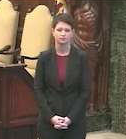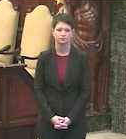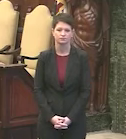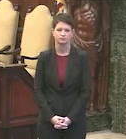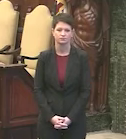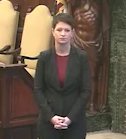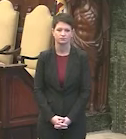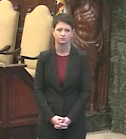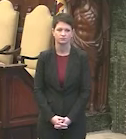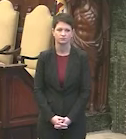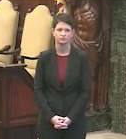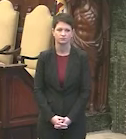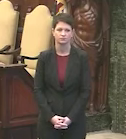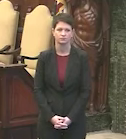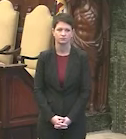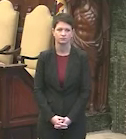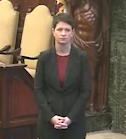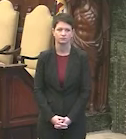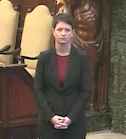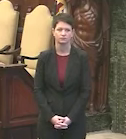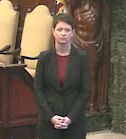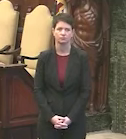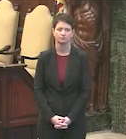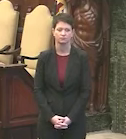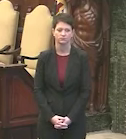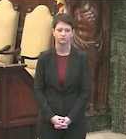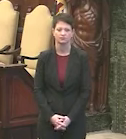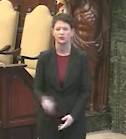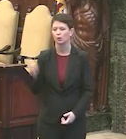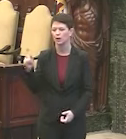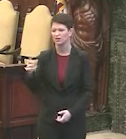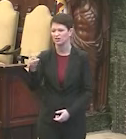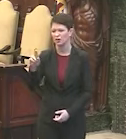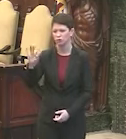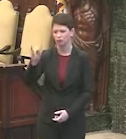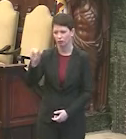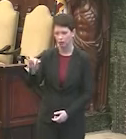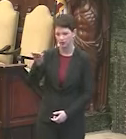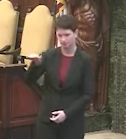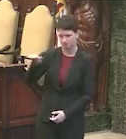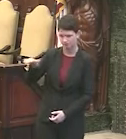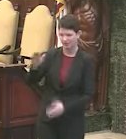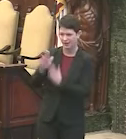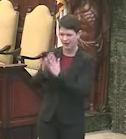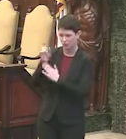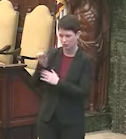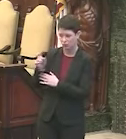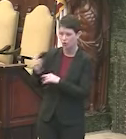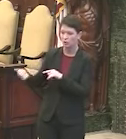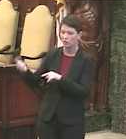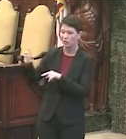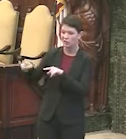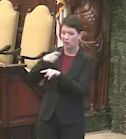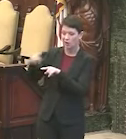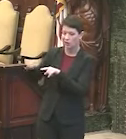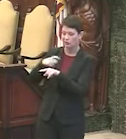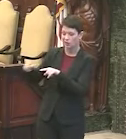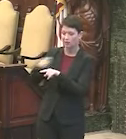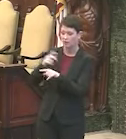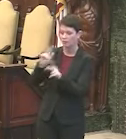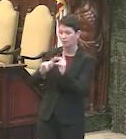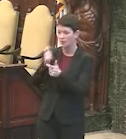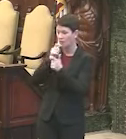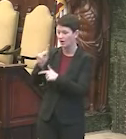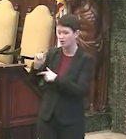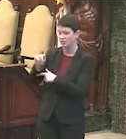hay mucha gente que califican en la comunidad hispana y no ha podido vacunarse? Dr. Farley, la pregunta es para ti. Hemos recibido calles de muchos espectadores televisión